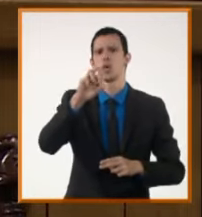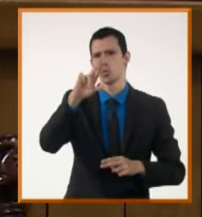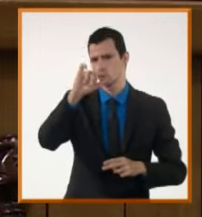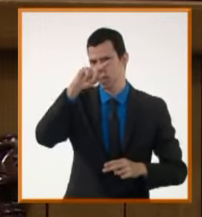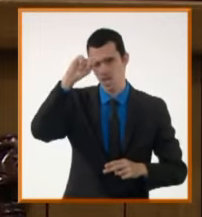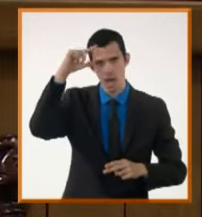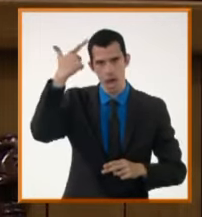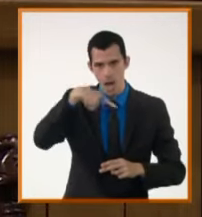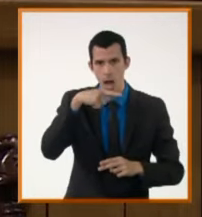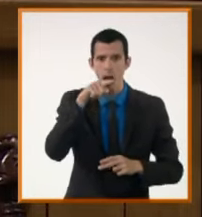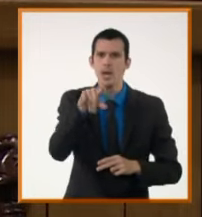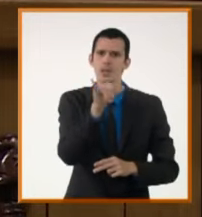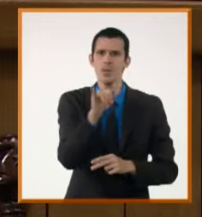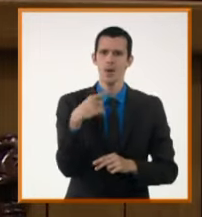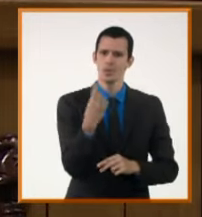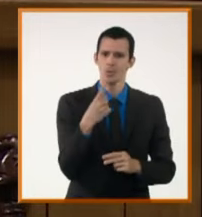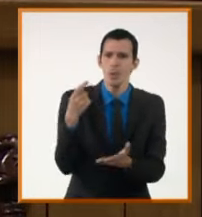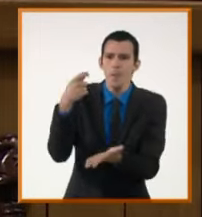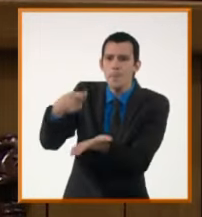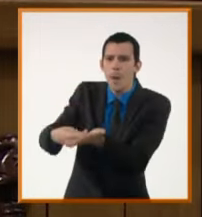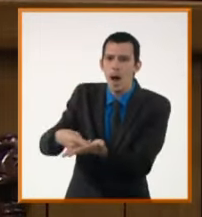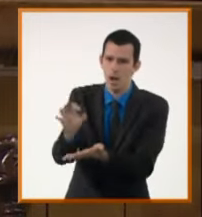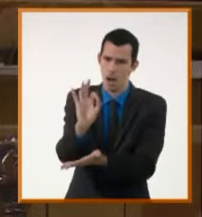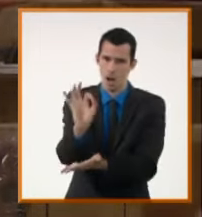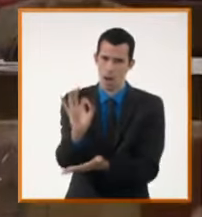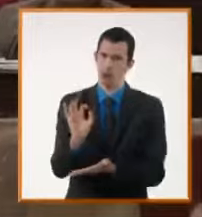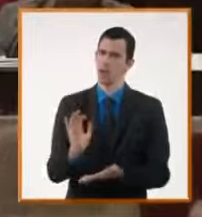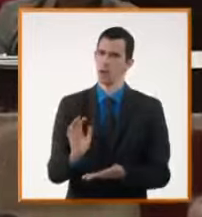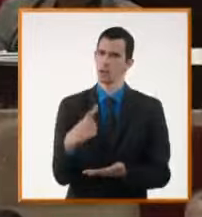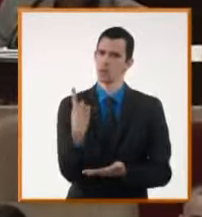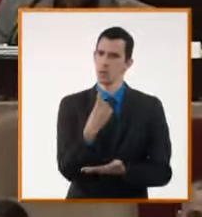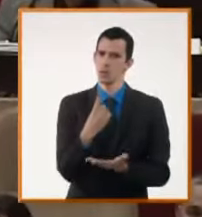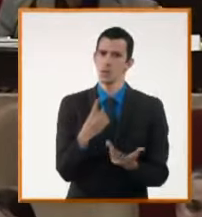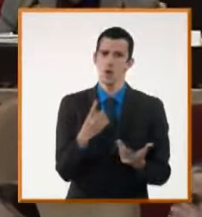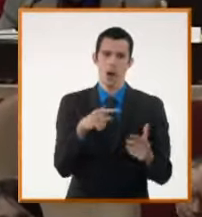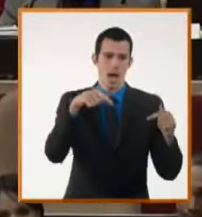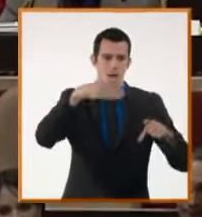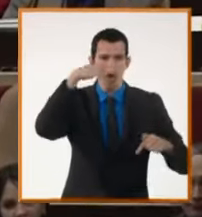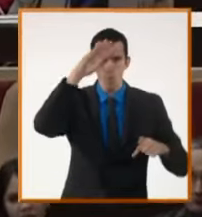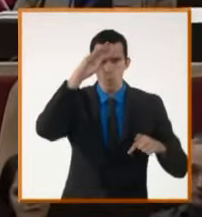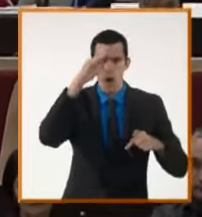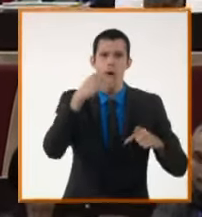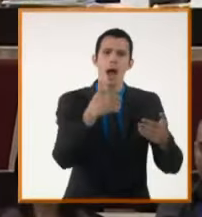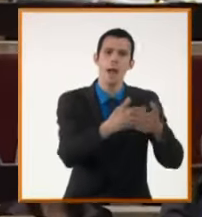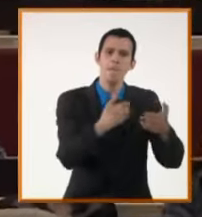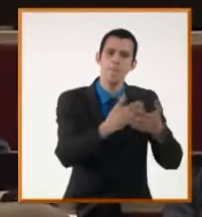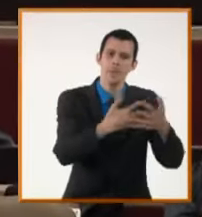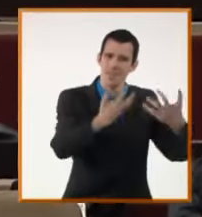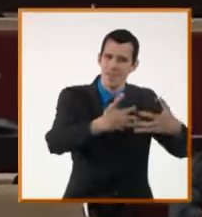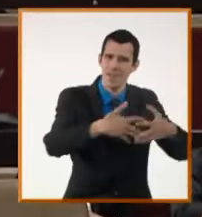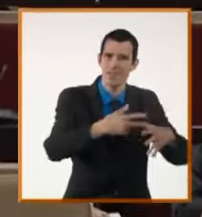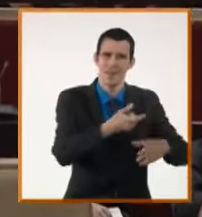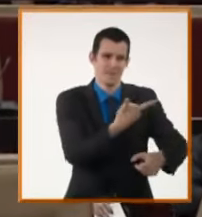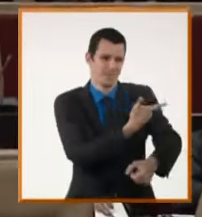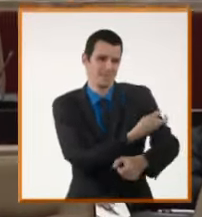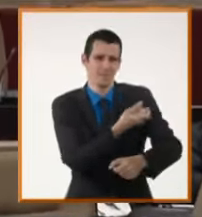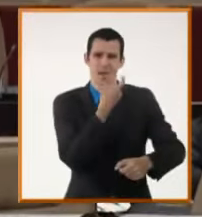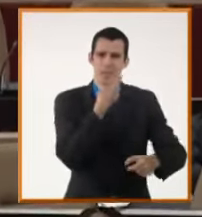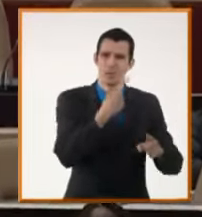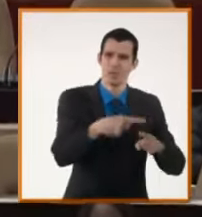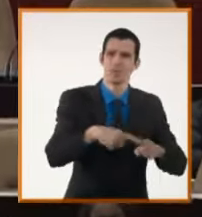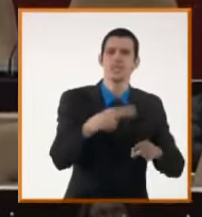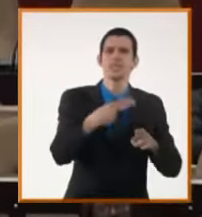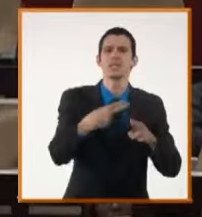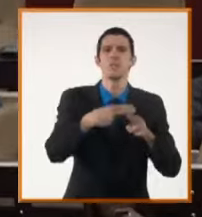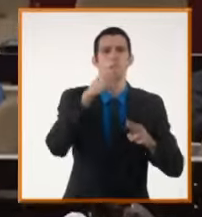qué? Porque BioCuba Pharma envió productos de la biotecnología a Bielorrusia y con eso se pagó el barco